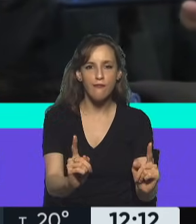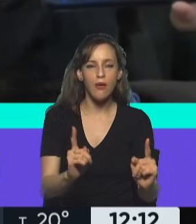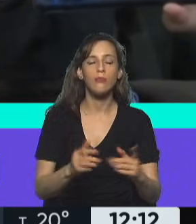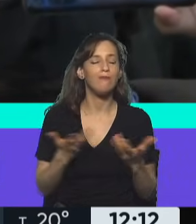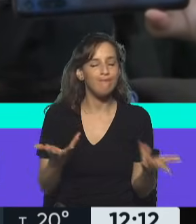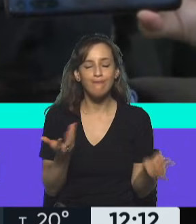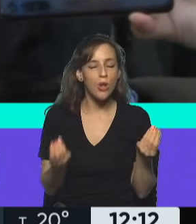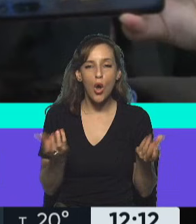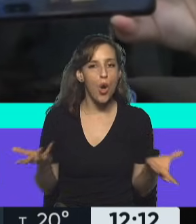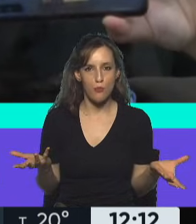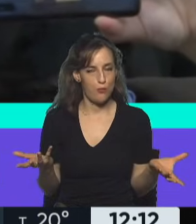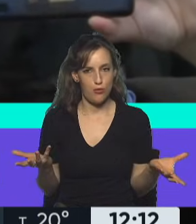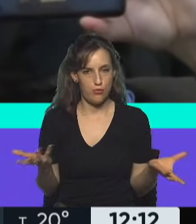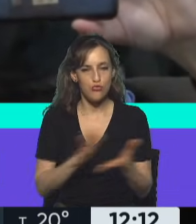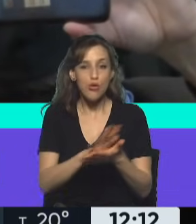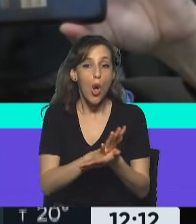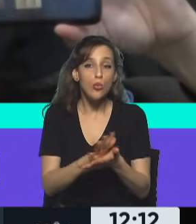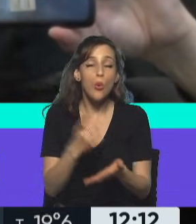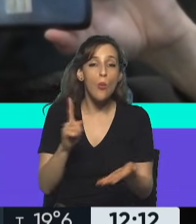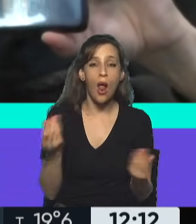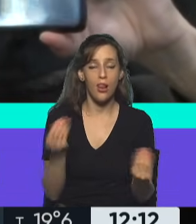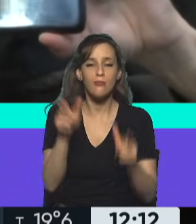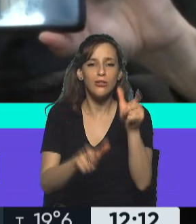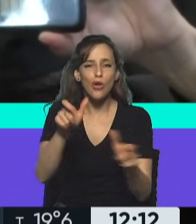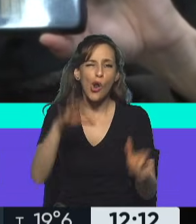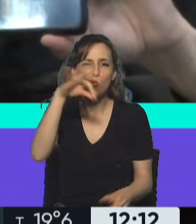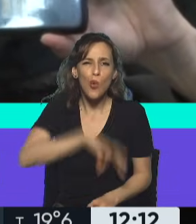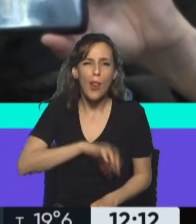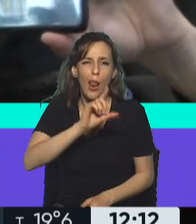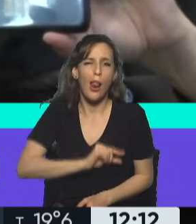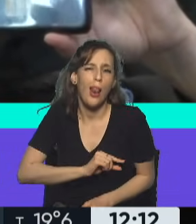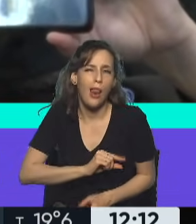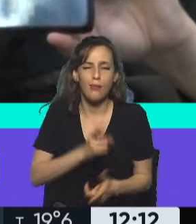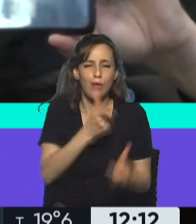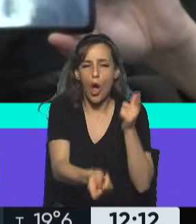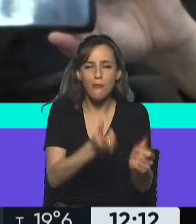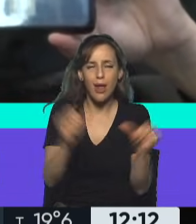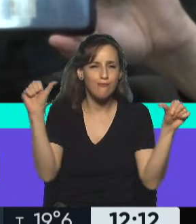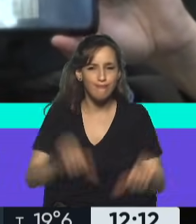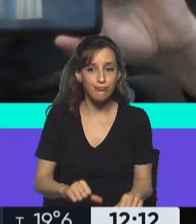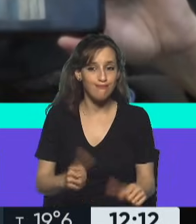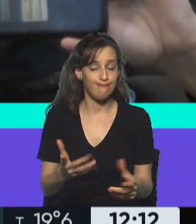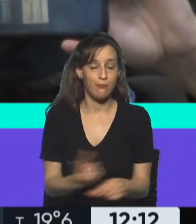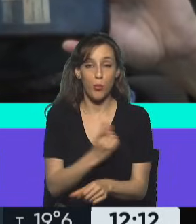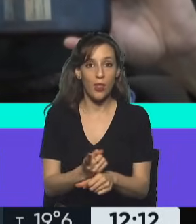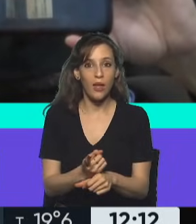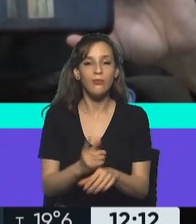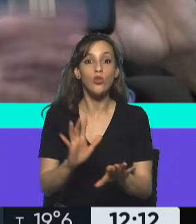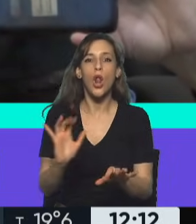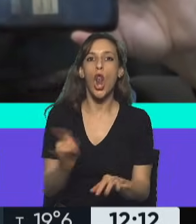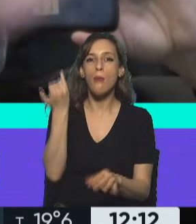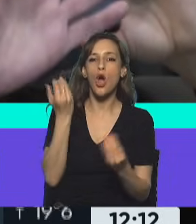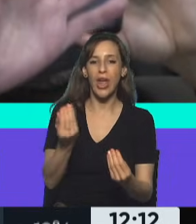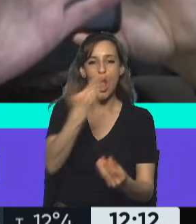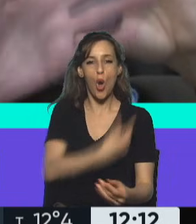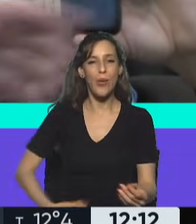van a llegar a fin de mes, porque la gente no llega a fin de mes, y yo creo que este gobierno, haciendo las cosas bien, con diálogo, no